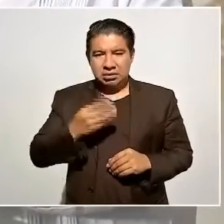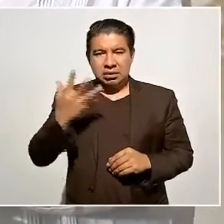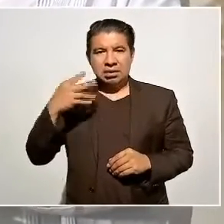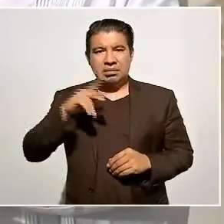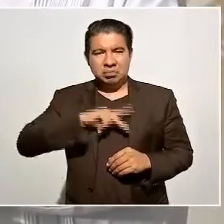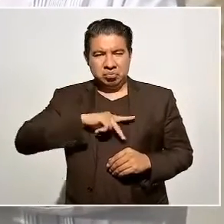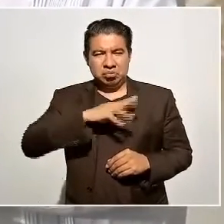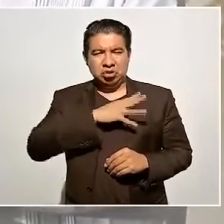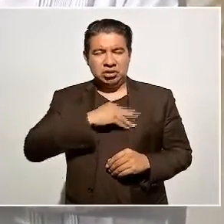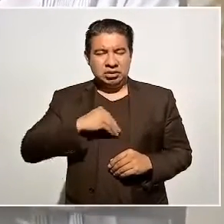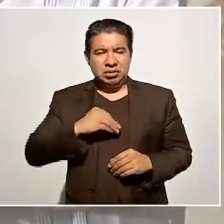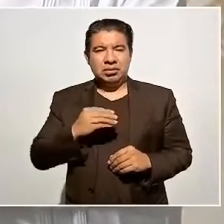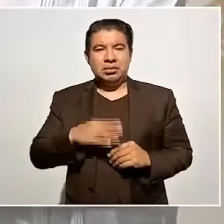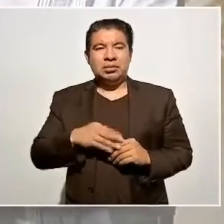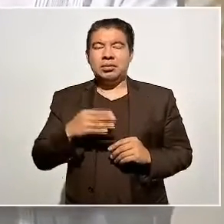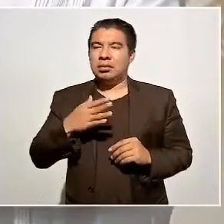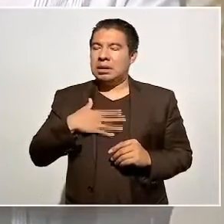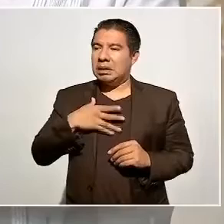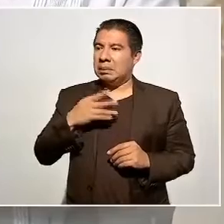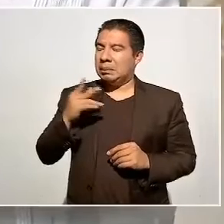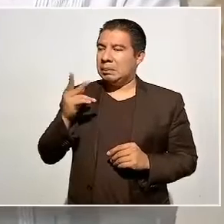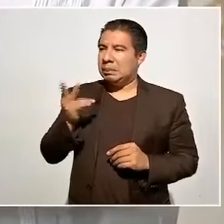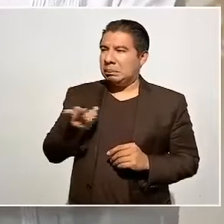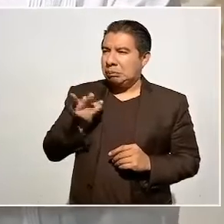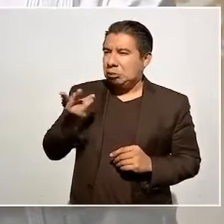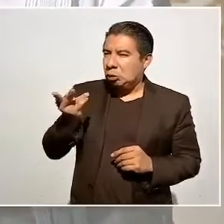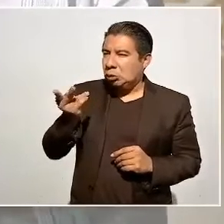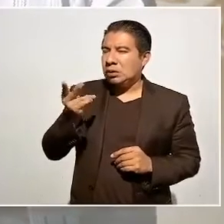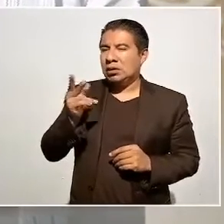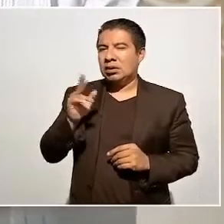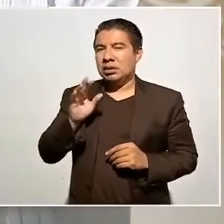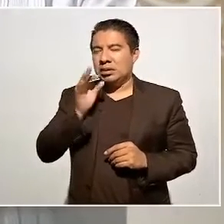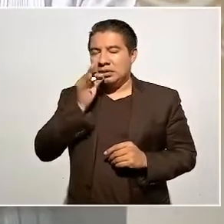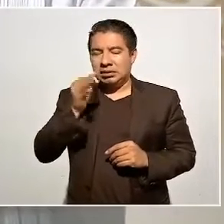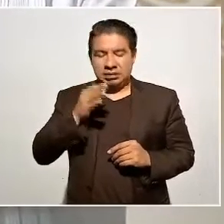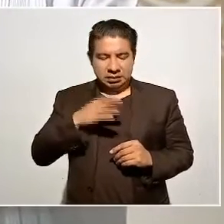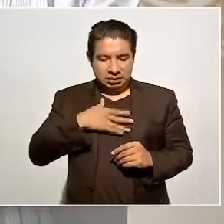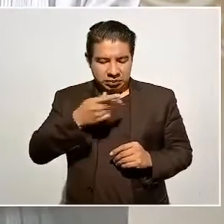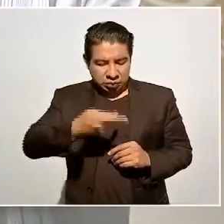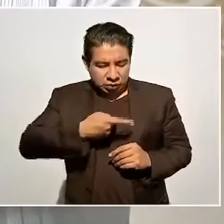llegaron a plantearme el problema,